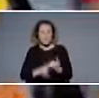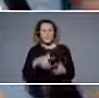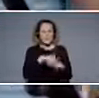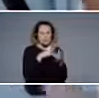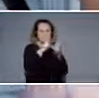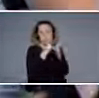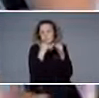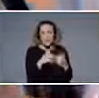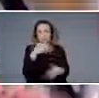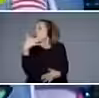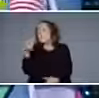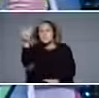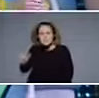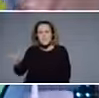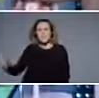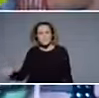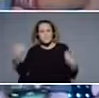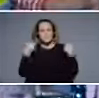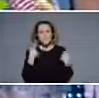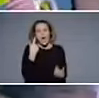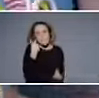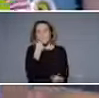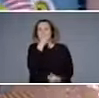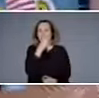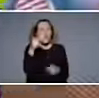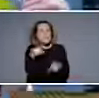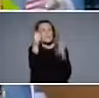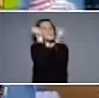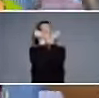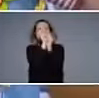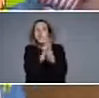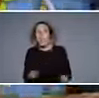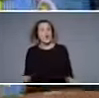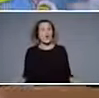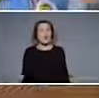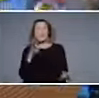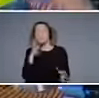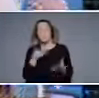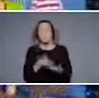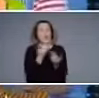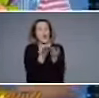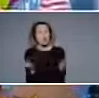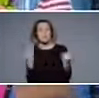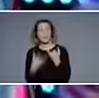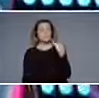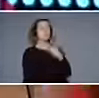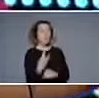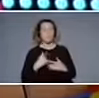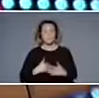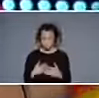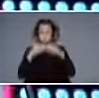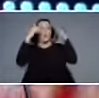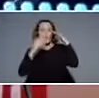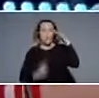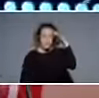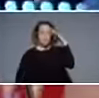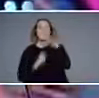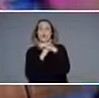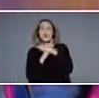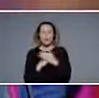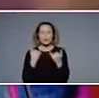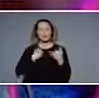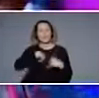mal? De los vinos este es el peor, te confías y te sube la traición. Y brindamos